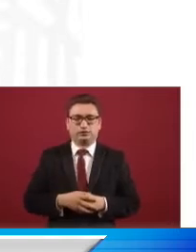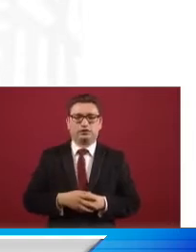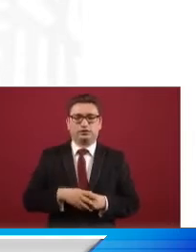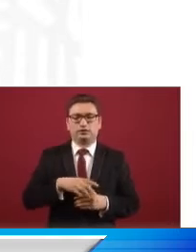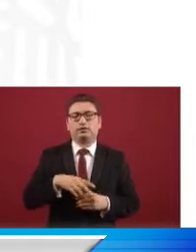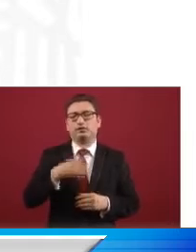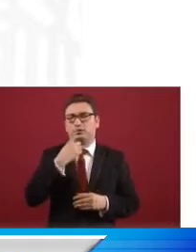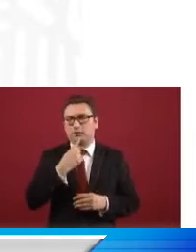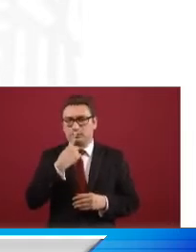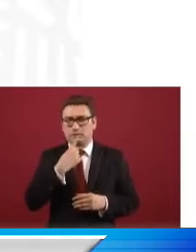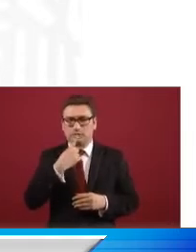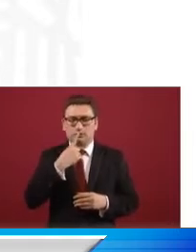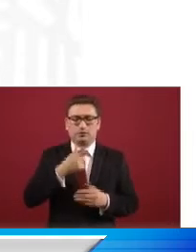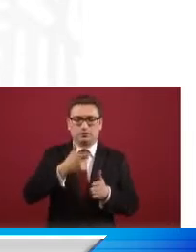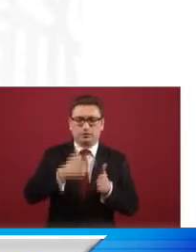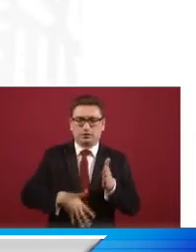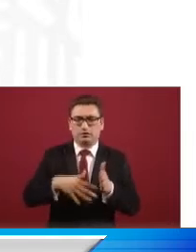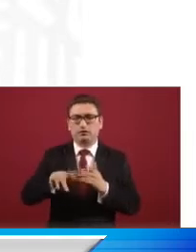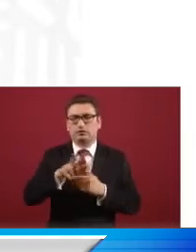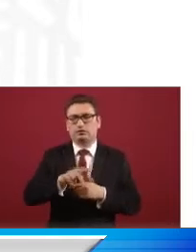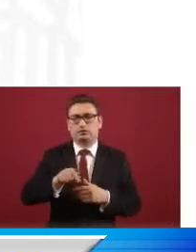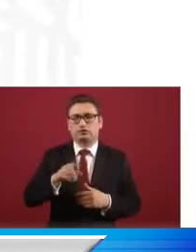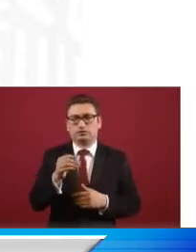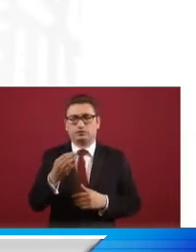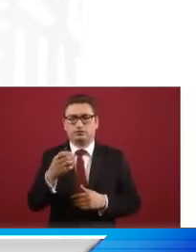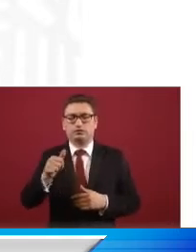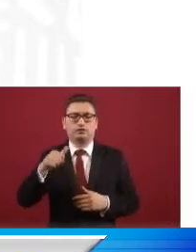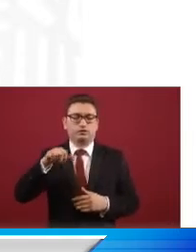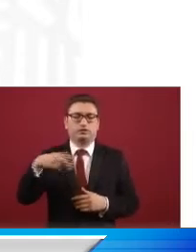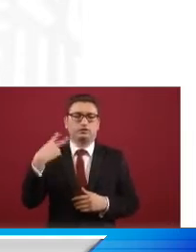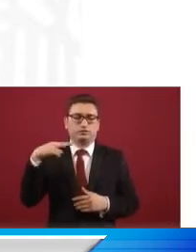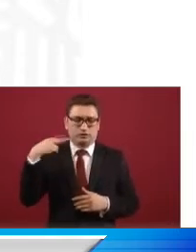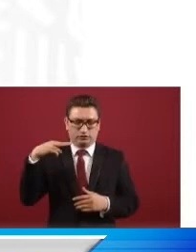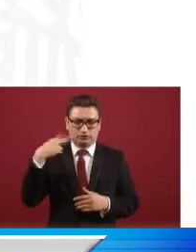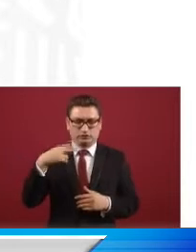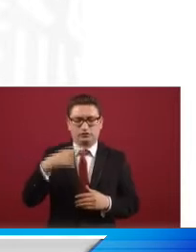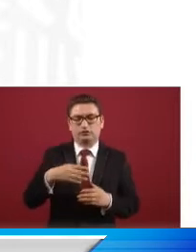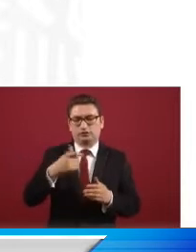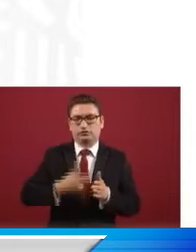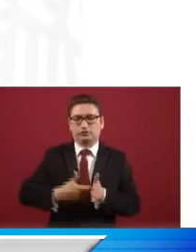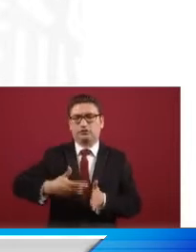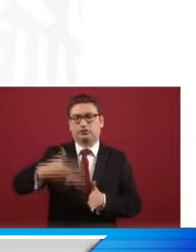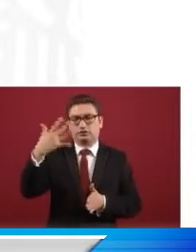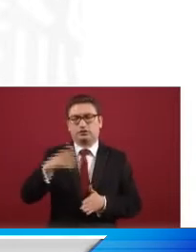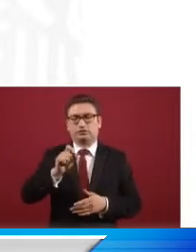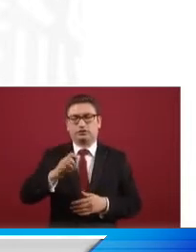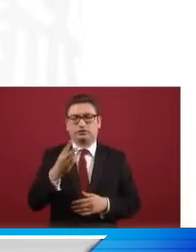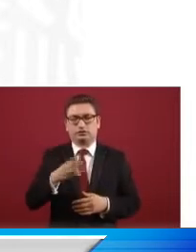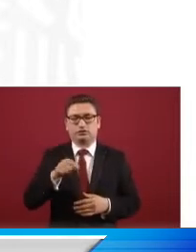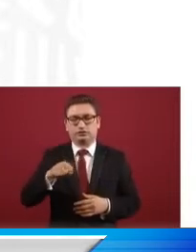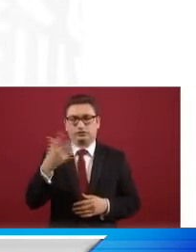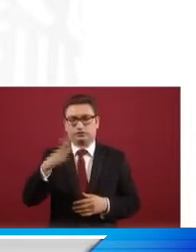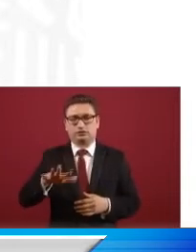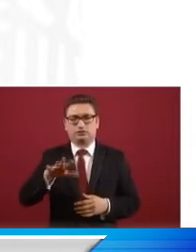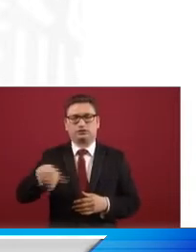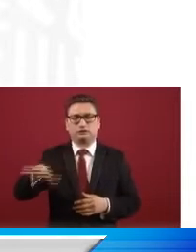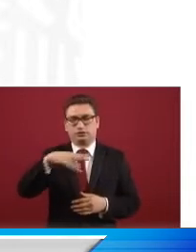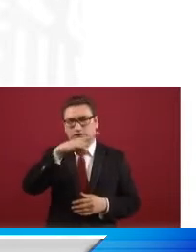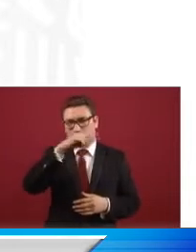a 19.32. Gasolina premium marca Orsan a 20.85. Diésel marca Rendichicas